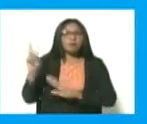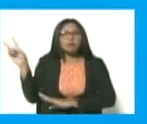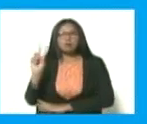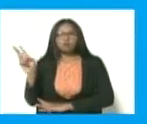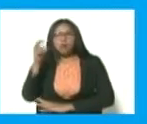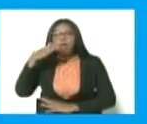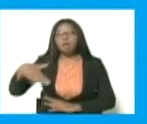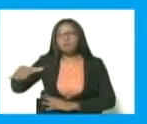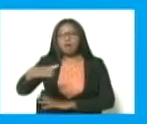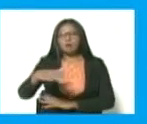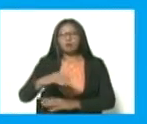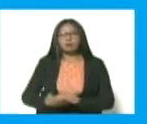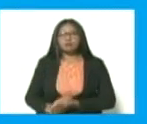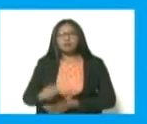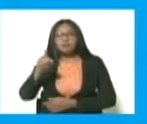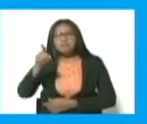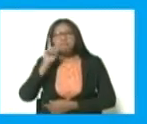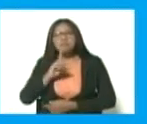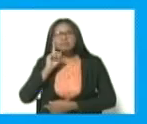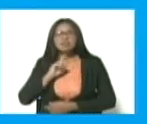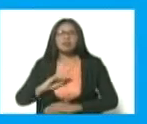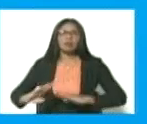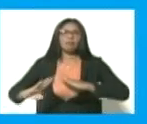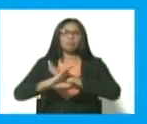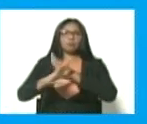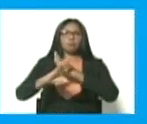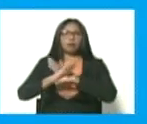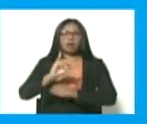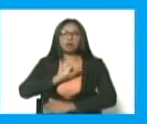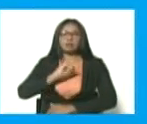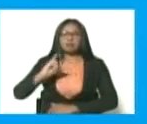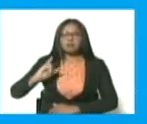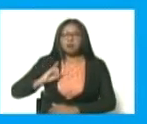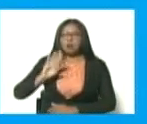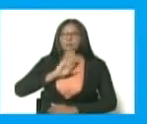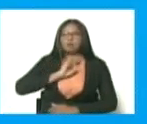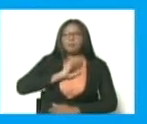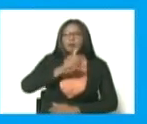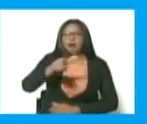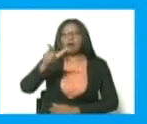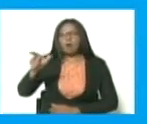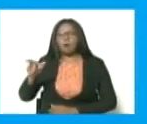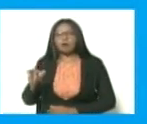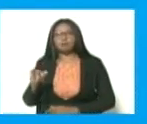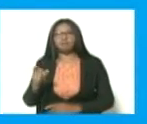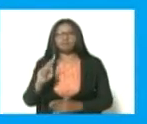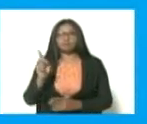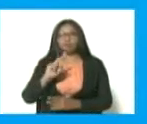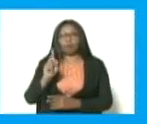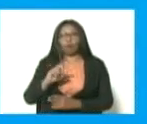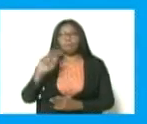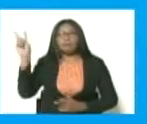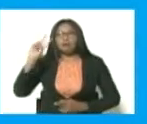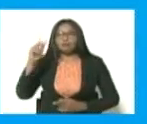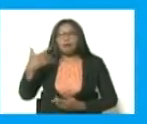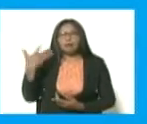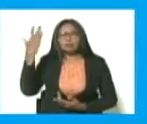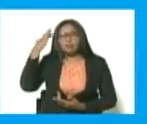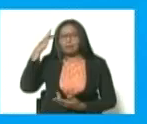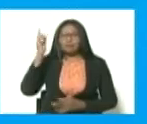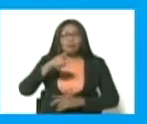Es mentira que son sanciones individuales para personas. Ya Venezuela lo sabe, es